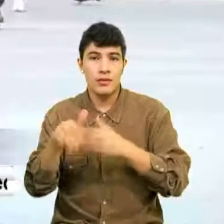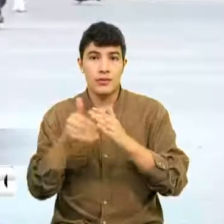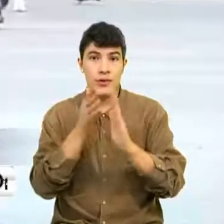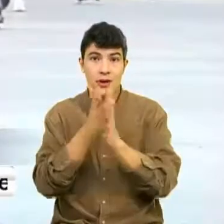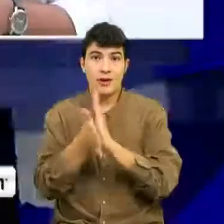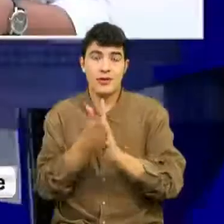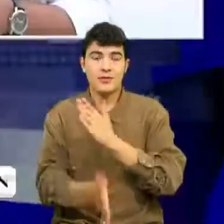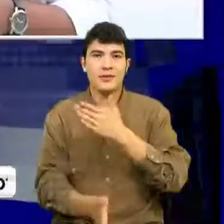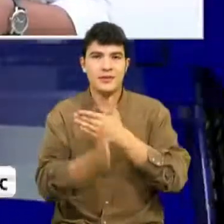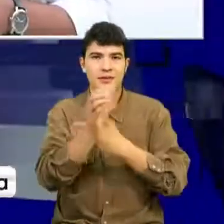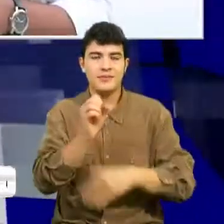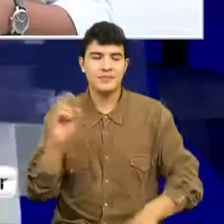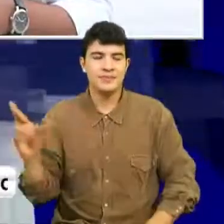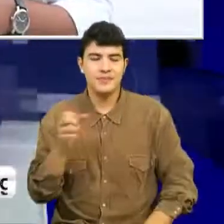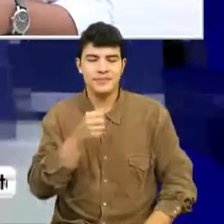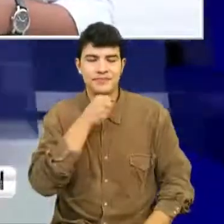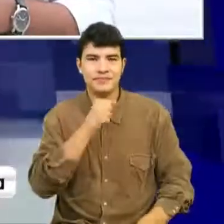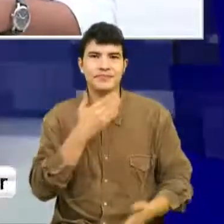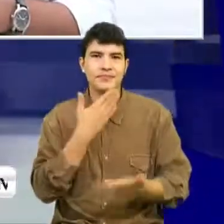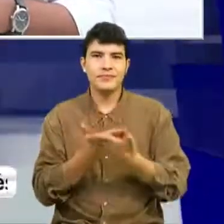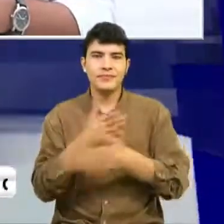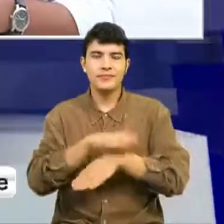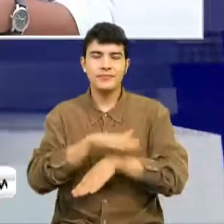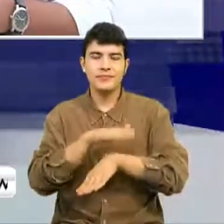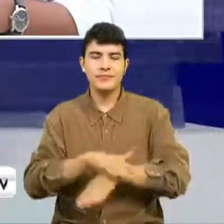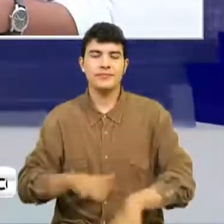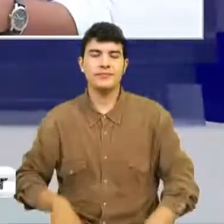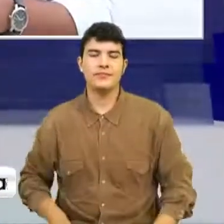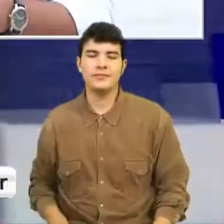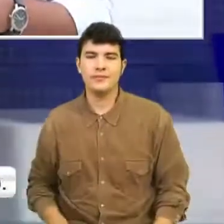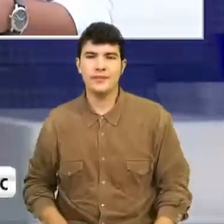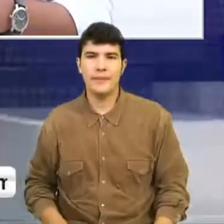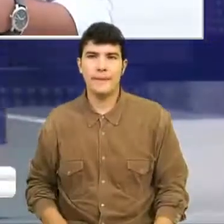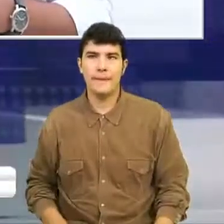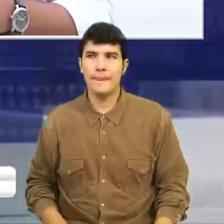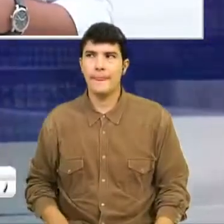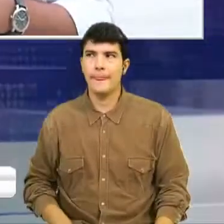registramos con la cámara de Juan Carlos Báez, informó Heider Logato Cuadros para Oriente Noticias.